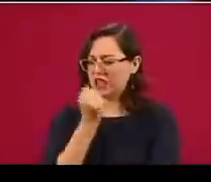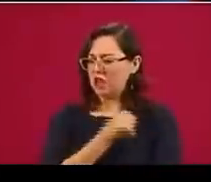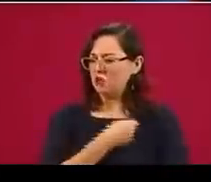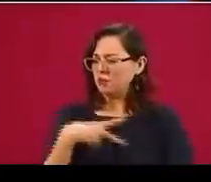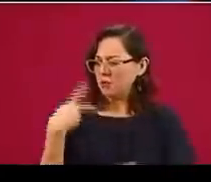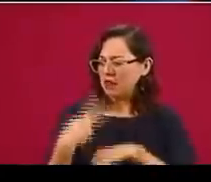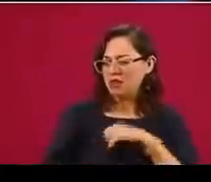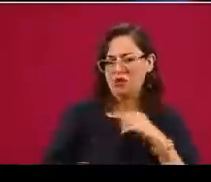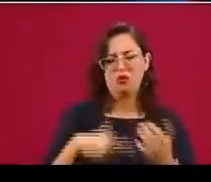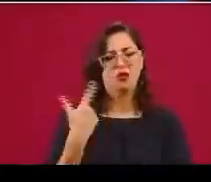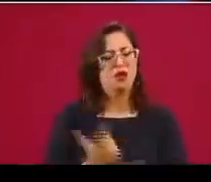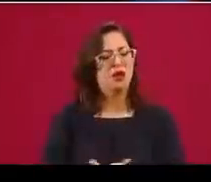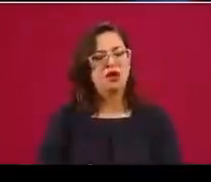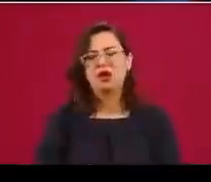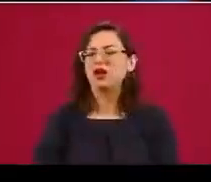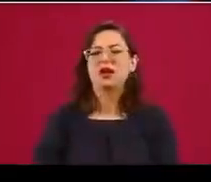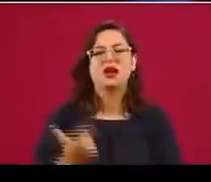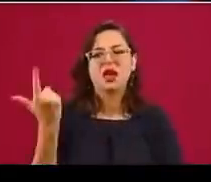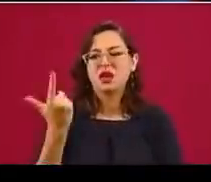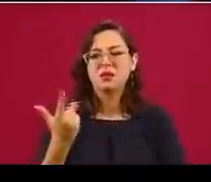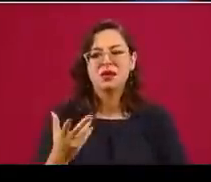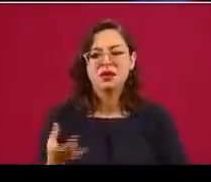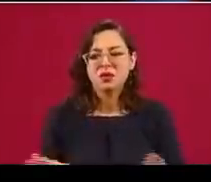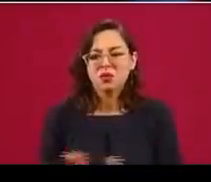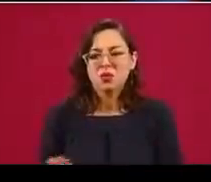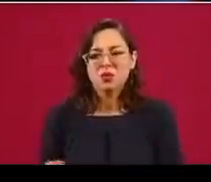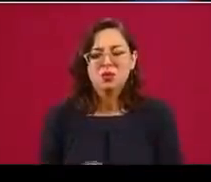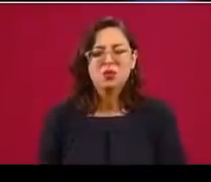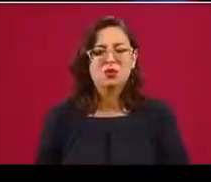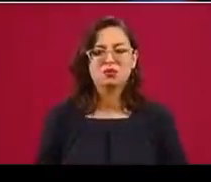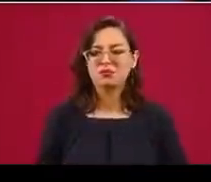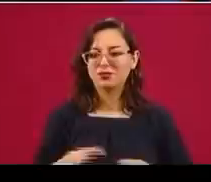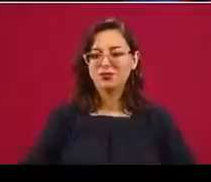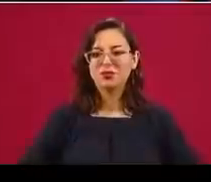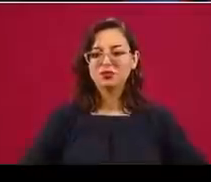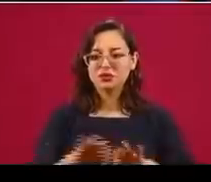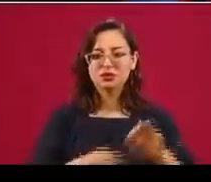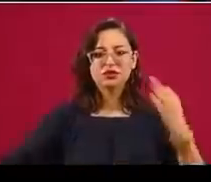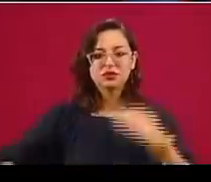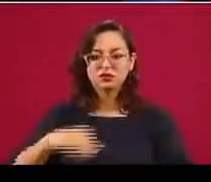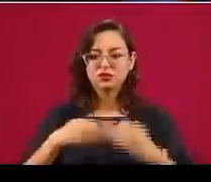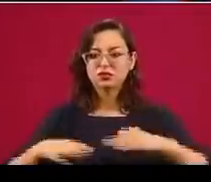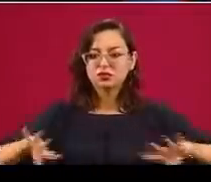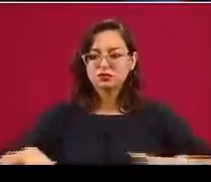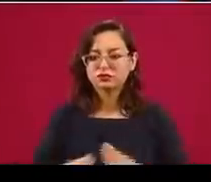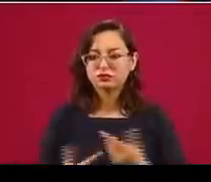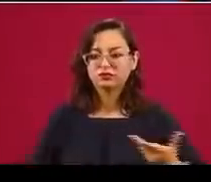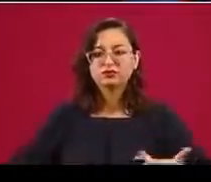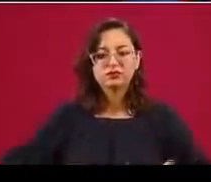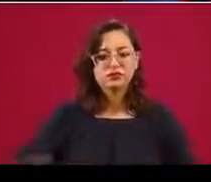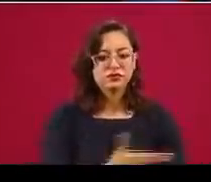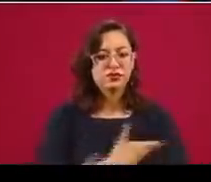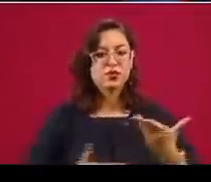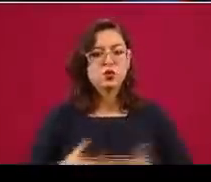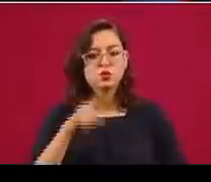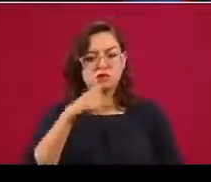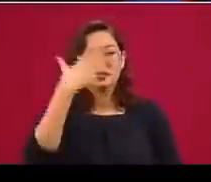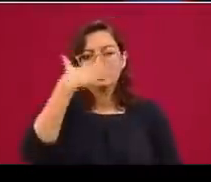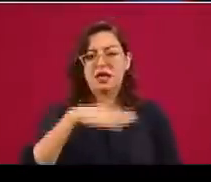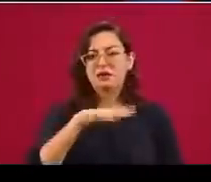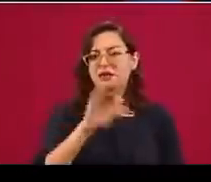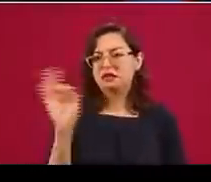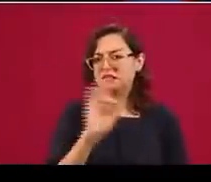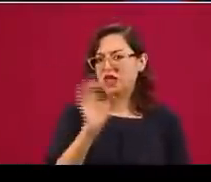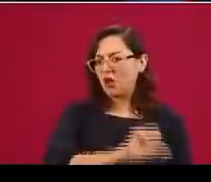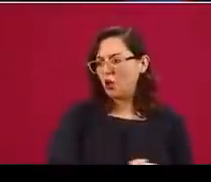apoyo interestatal entre todos. ¿Usted tendrá algún dato de otra situación